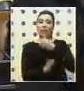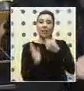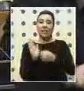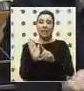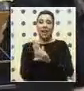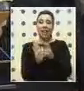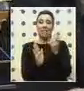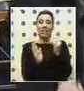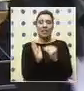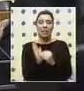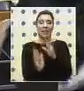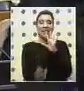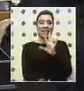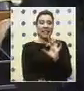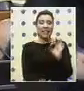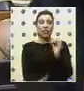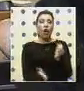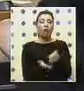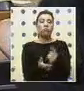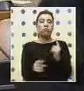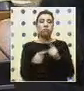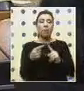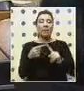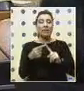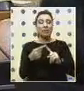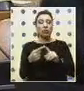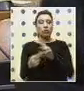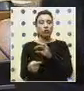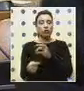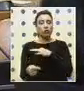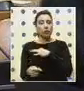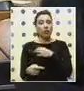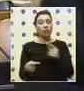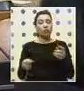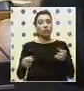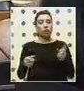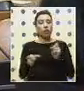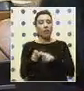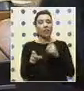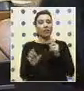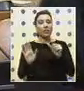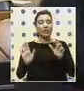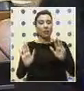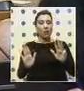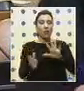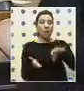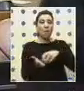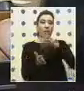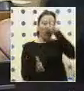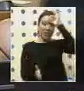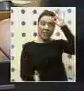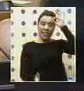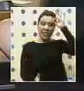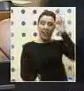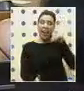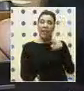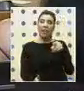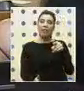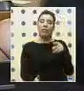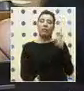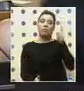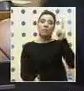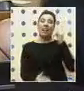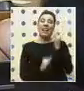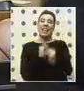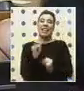Ley 20.500 sobre asociación y participación ciudadana en la gestión pública del convenio 169 de pueblos indígenas y tribales en países